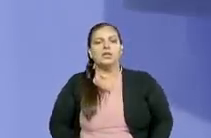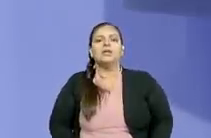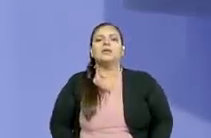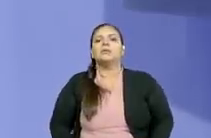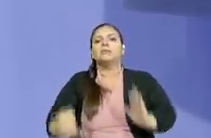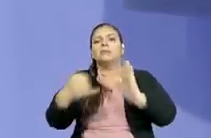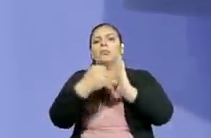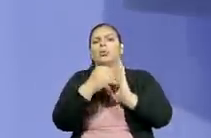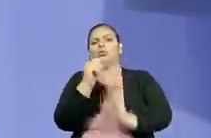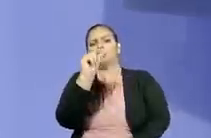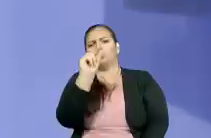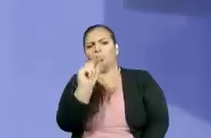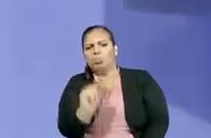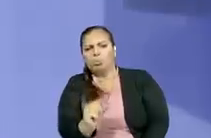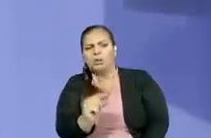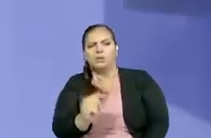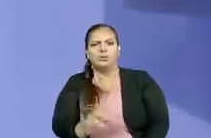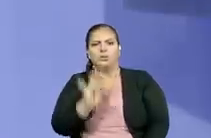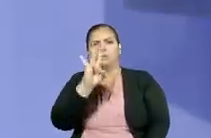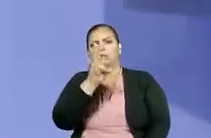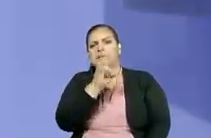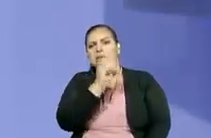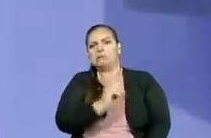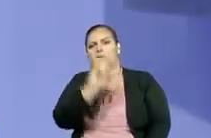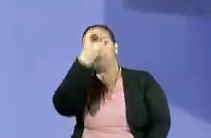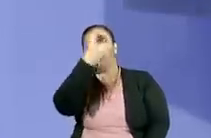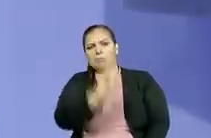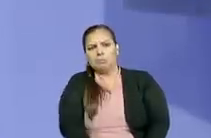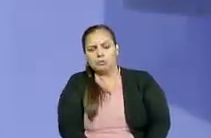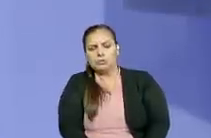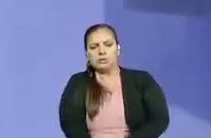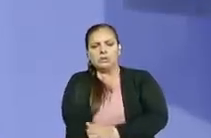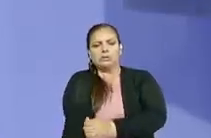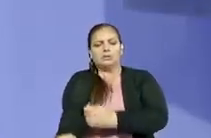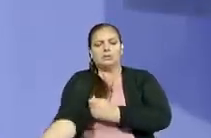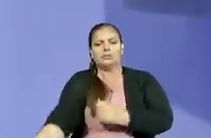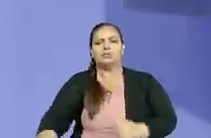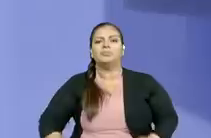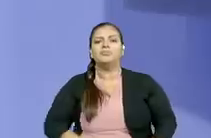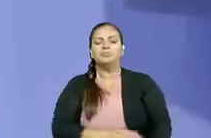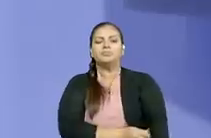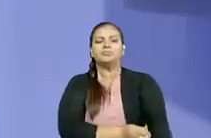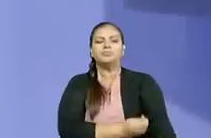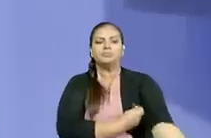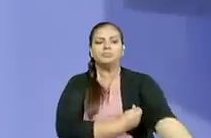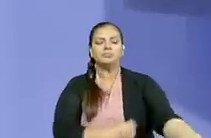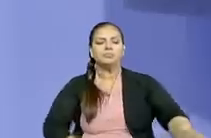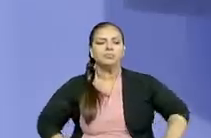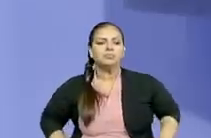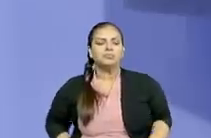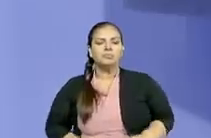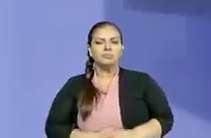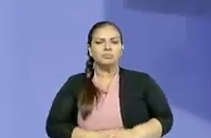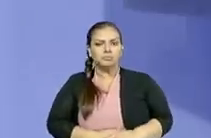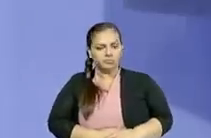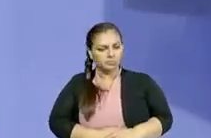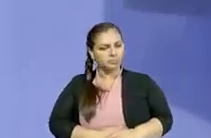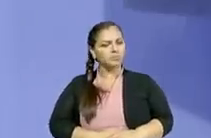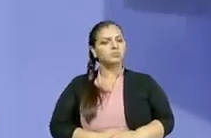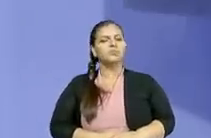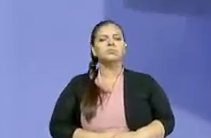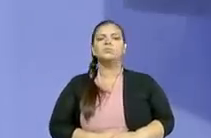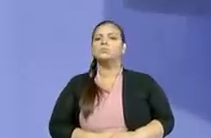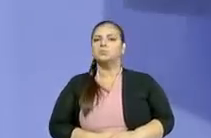de gracia, 1.5% sobre el IVA. Y otra cosa fundamental, el mejor aliado de una administración